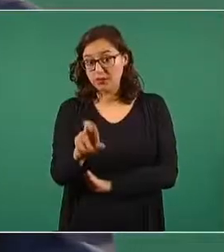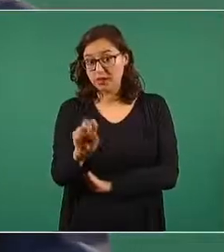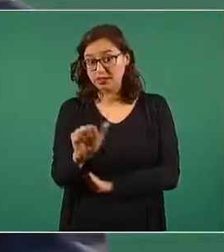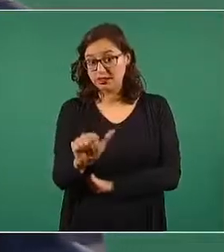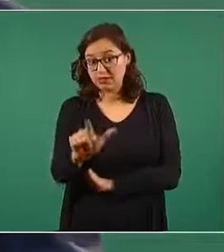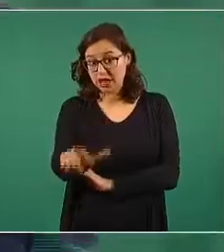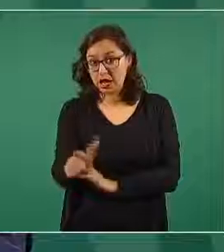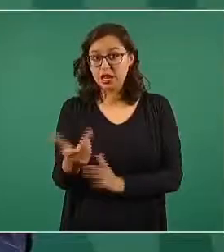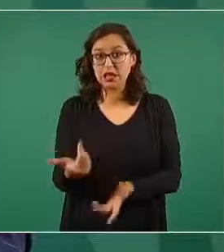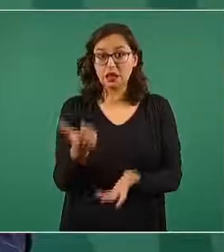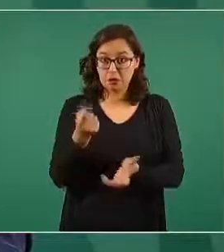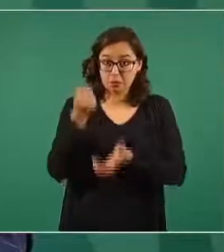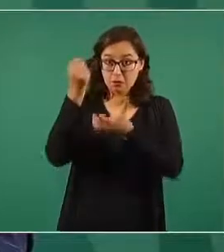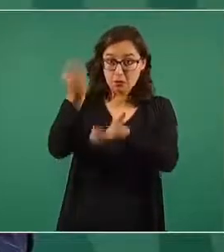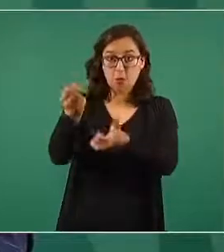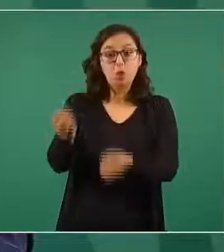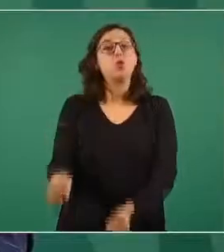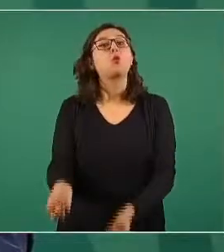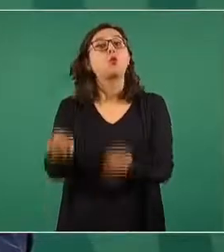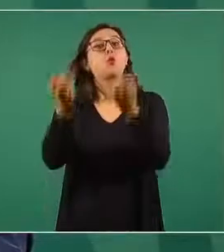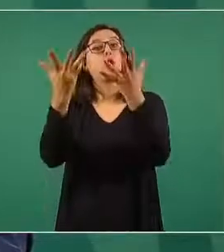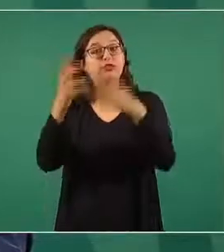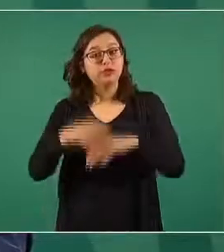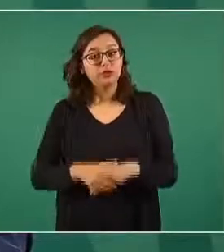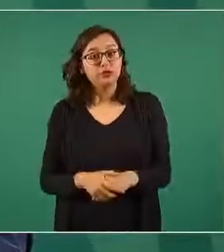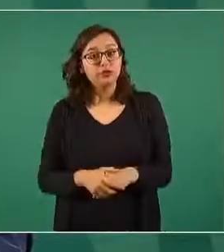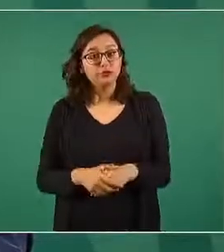¿Se sabía?